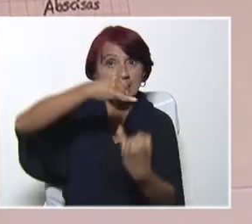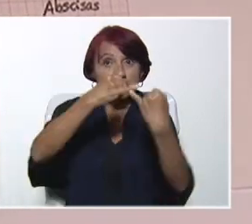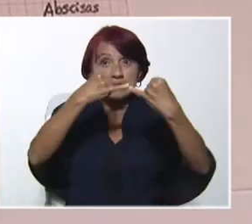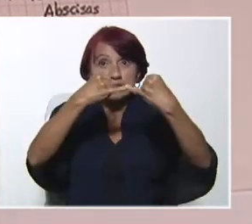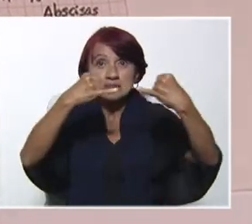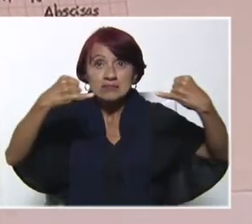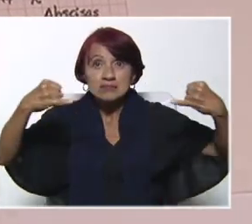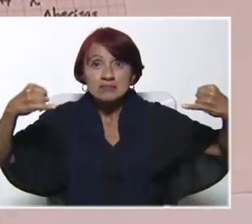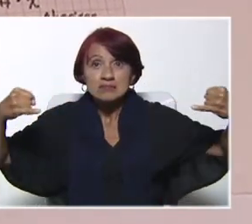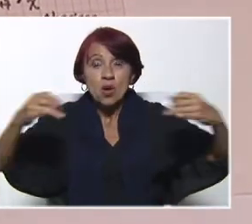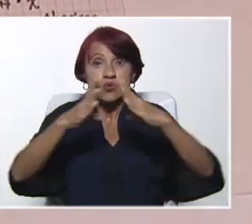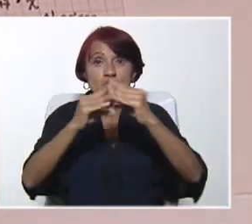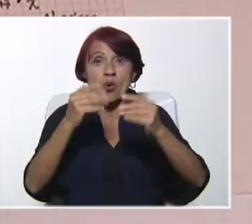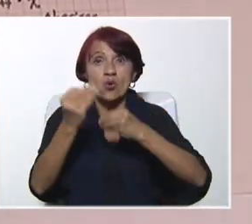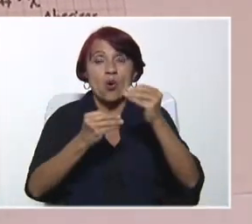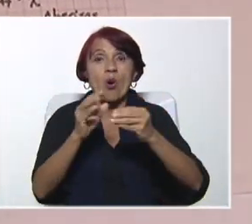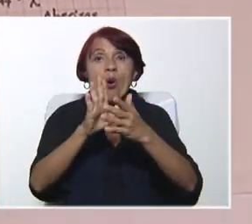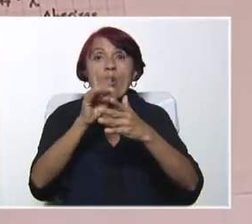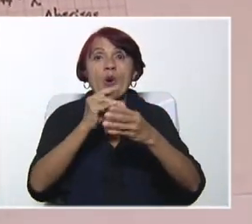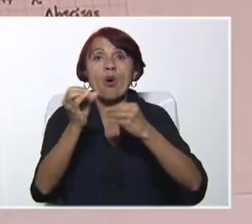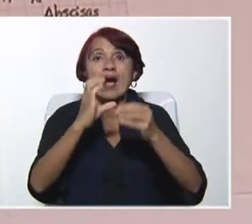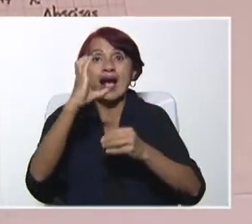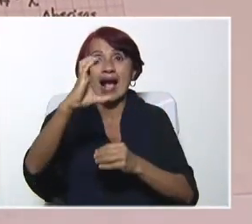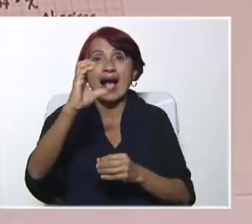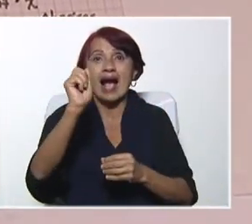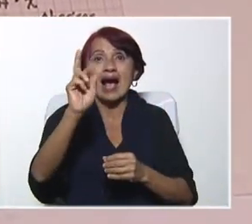coordenadas o plano cartesiano,